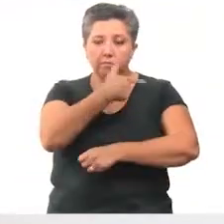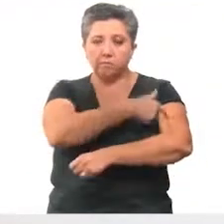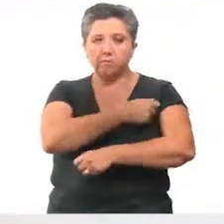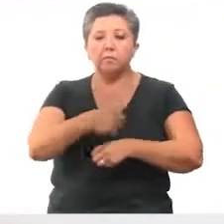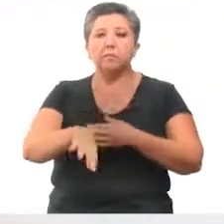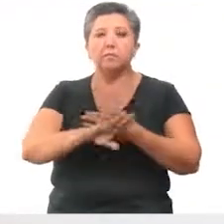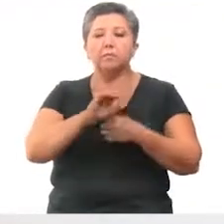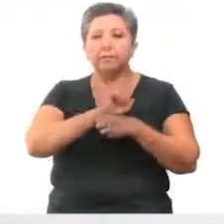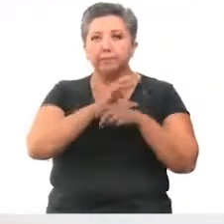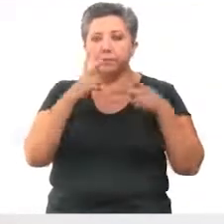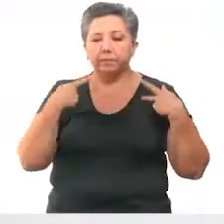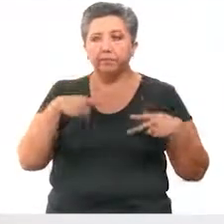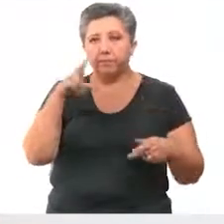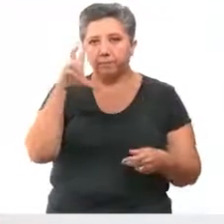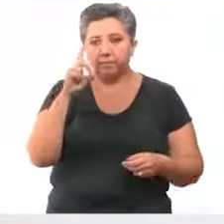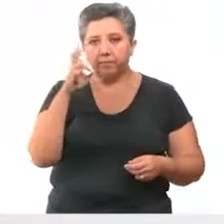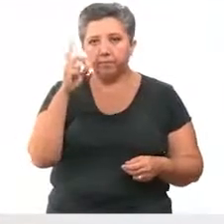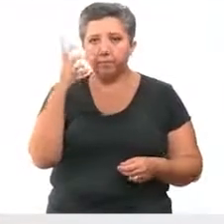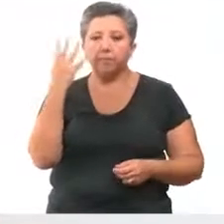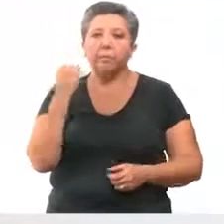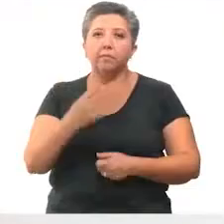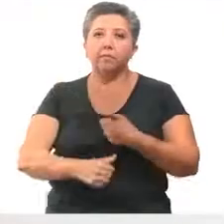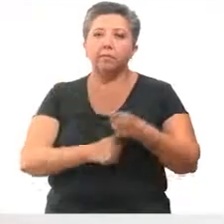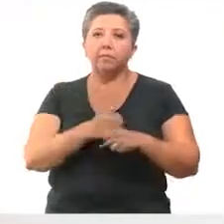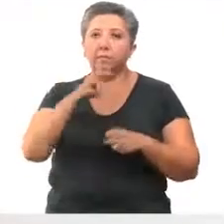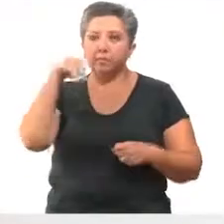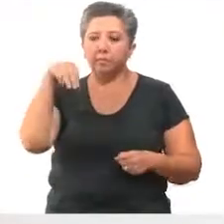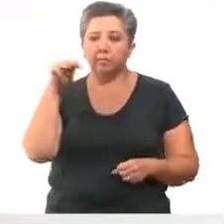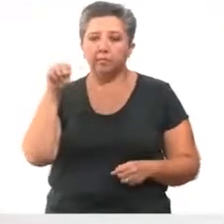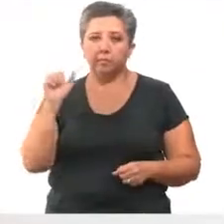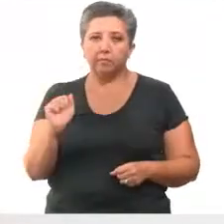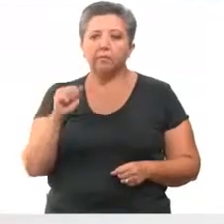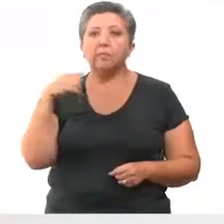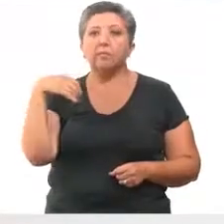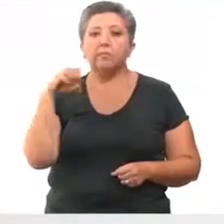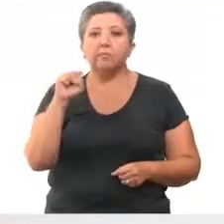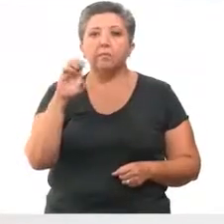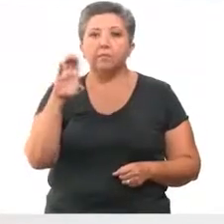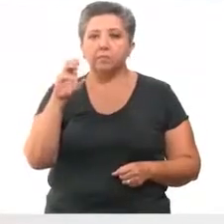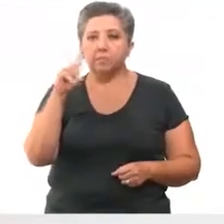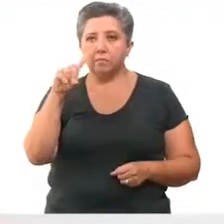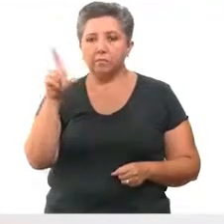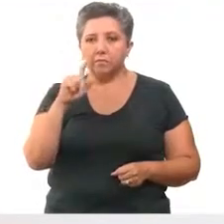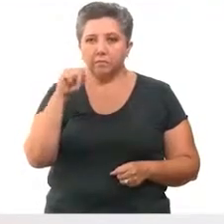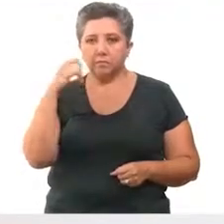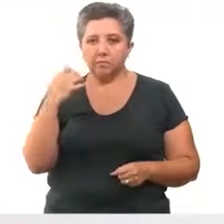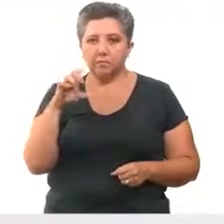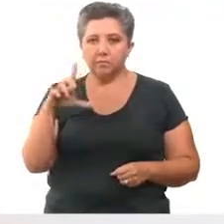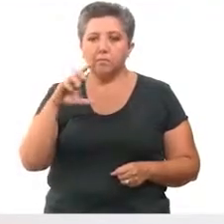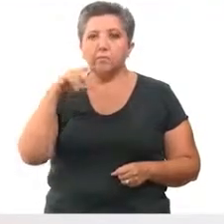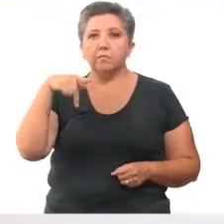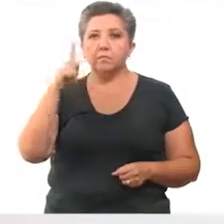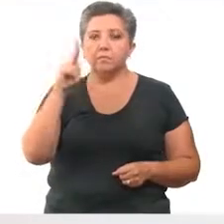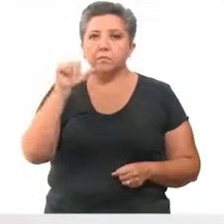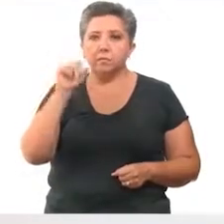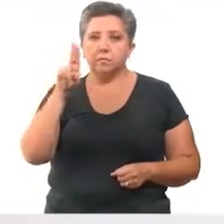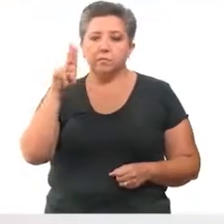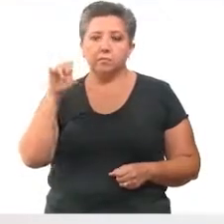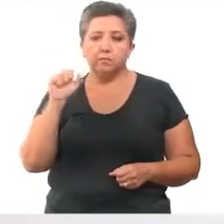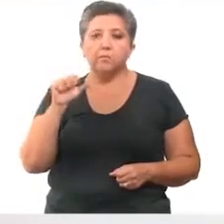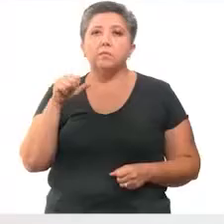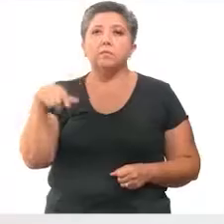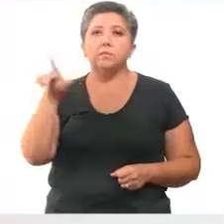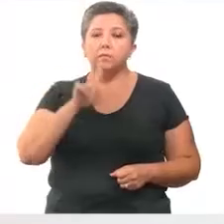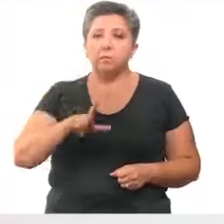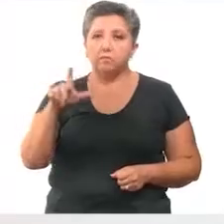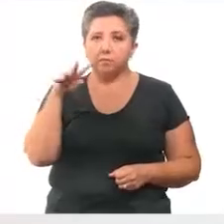el coronavirus para personas de 30 a 39 años en Mama, Yaxcucul, Cenotillo, Xochitl, Mocochá y Cagua. De lunes